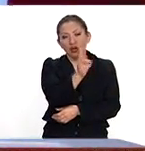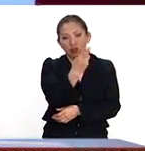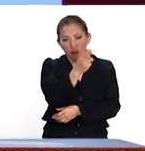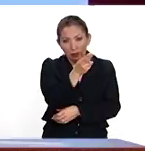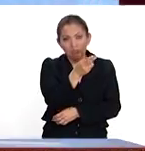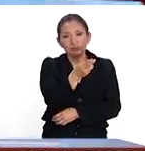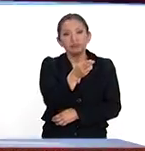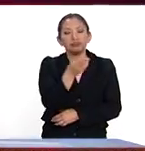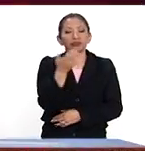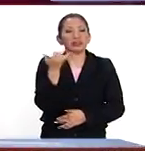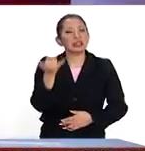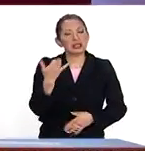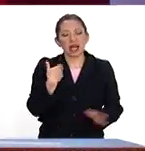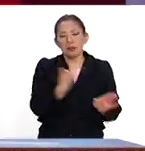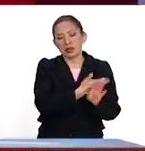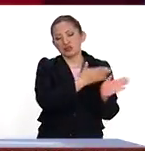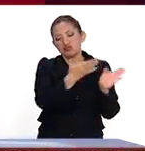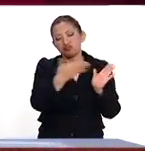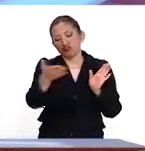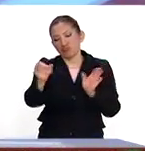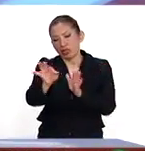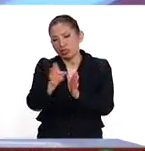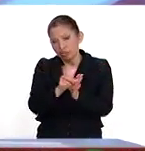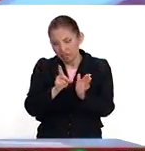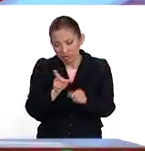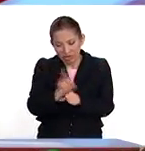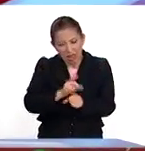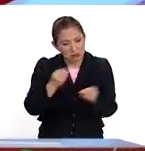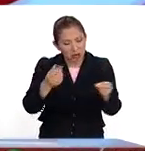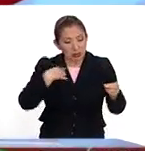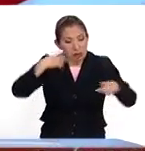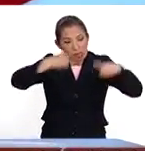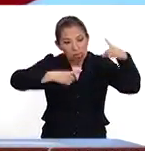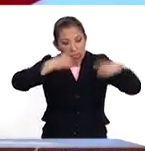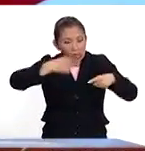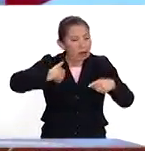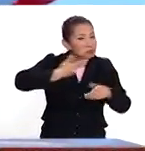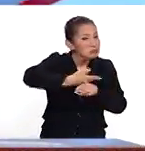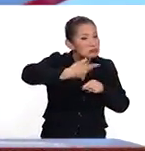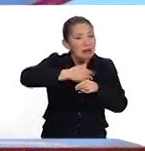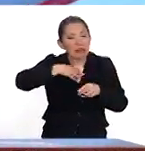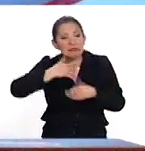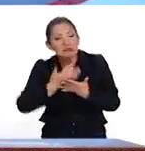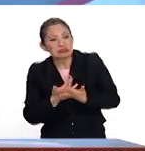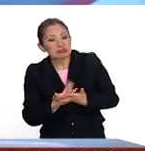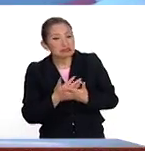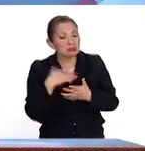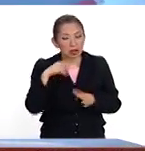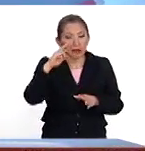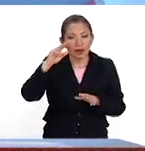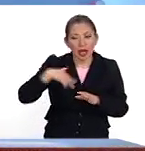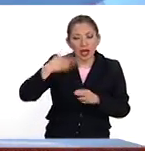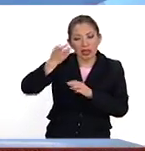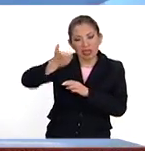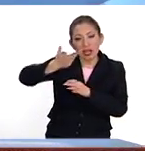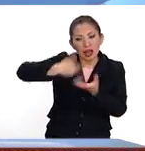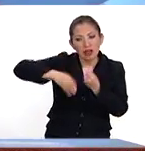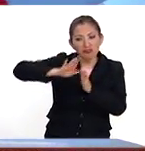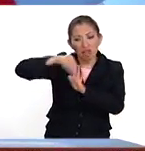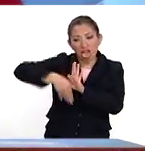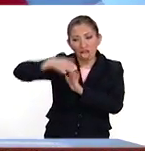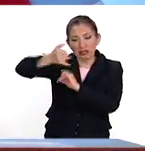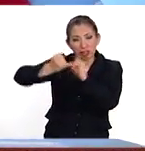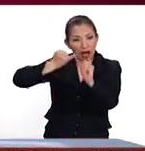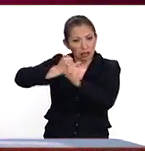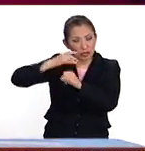noviembre. Y han pasado ya varios días, han habido muchas expectaciones y todo esto porque se enmarca en la volatilidad económica pues, que se vive a